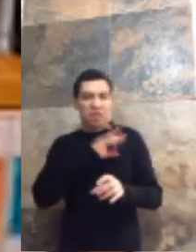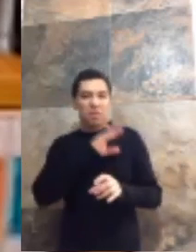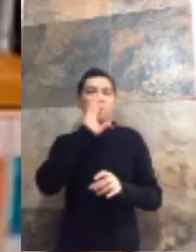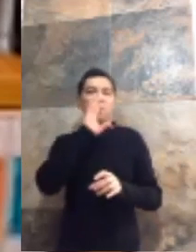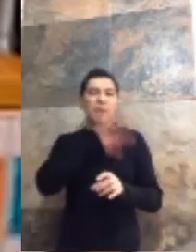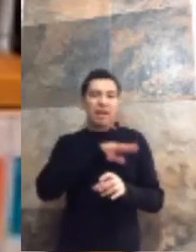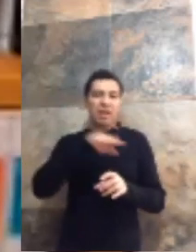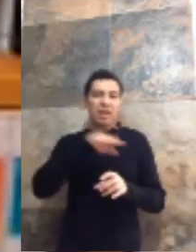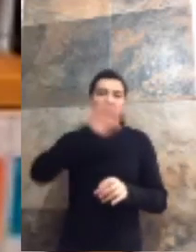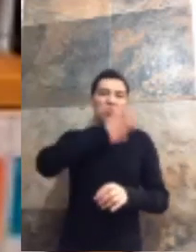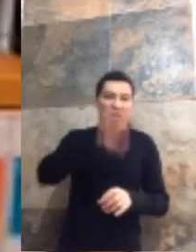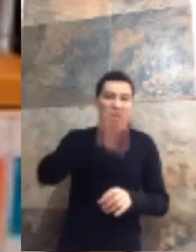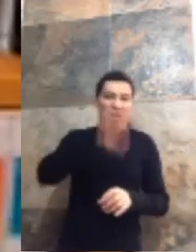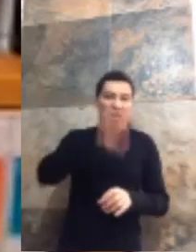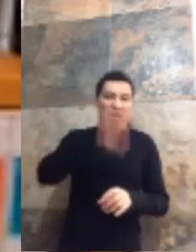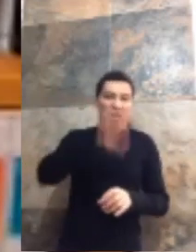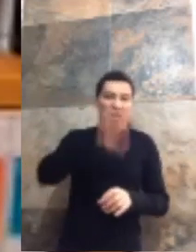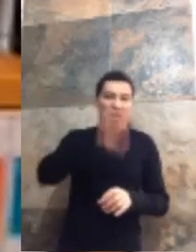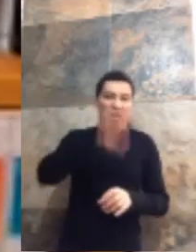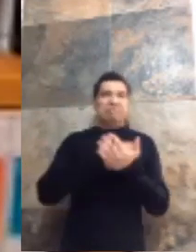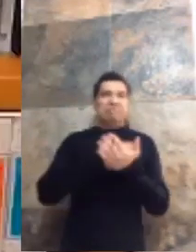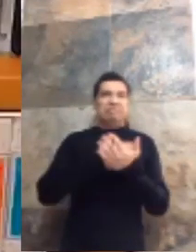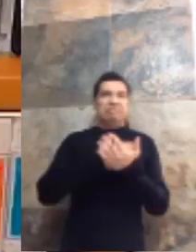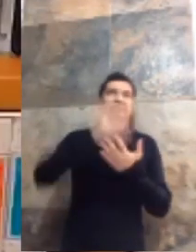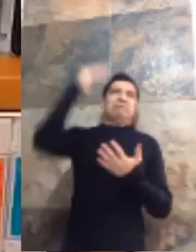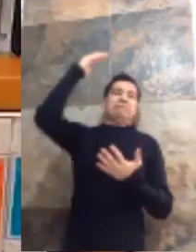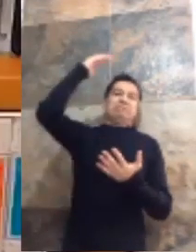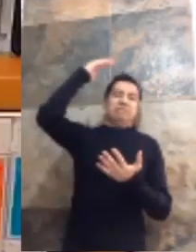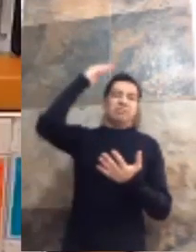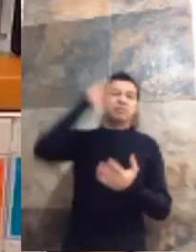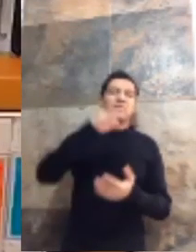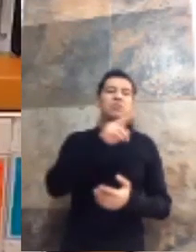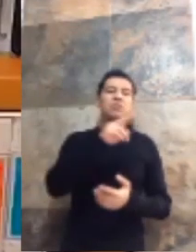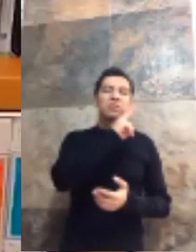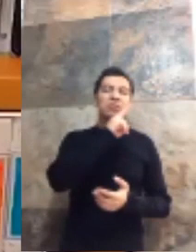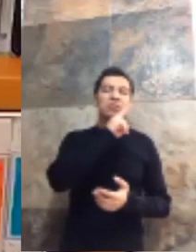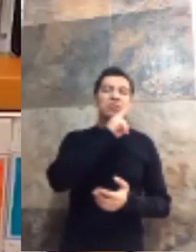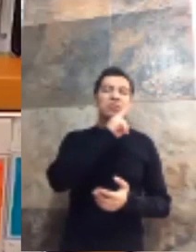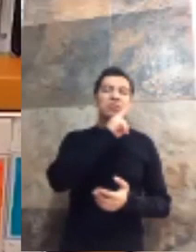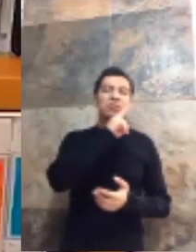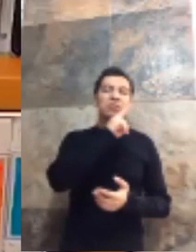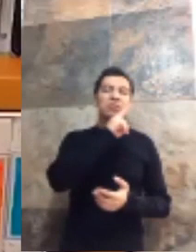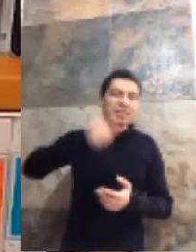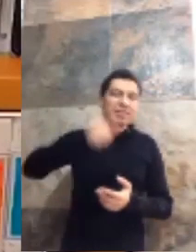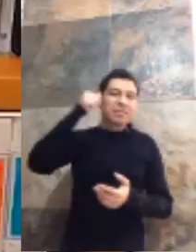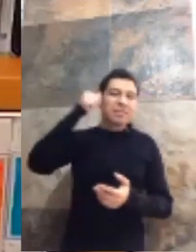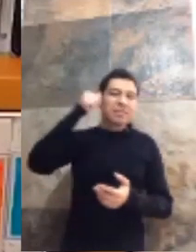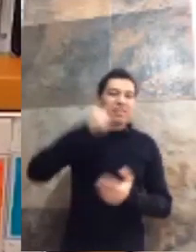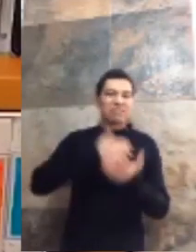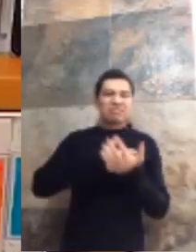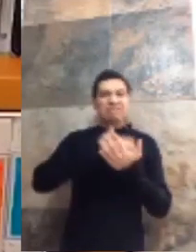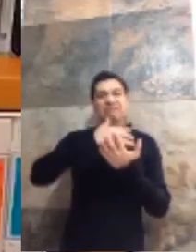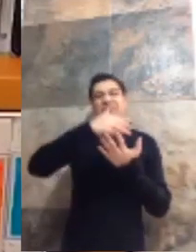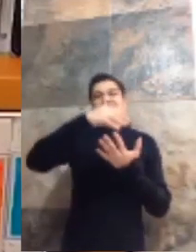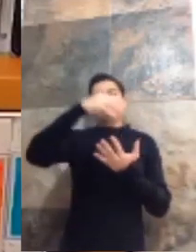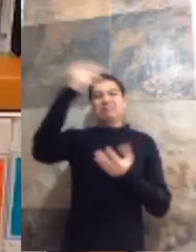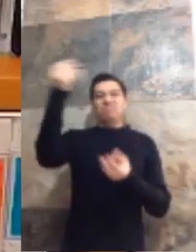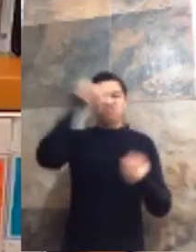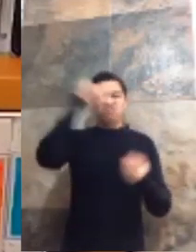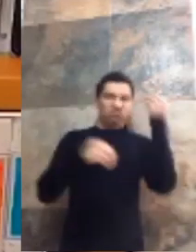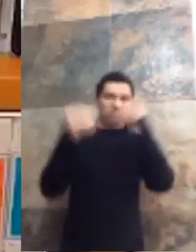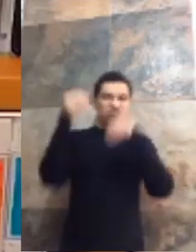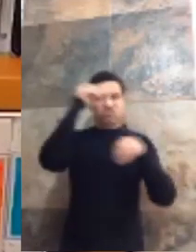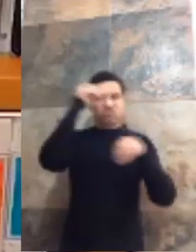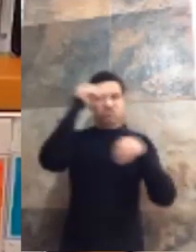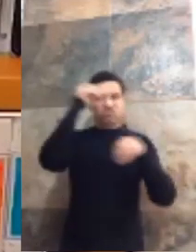cosas están terriblemente peor de lo que me dijo la primera noticia de la mañana. Porque entonces lo que voy a decir es,